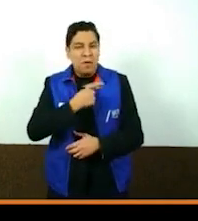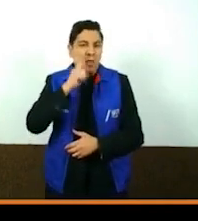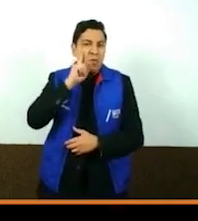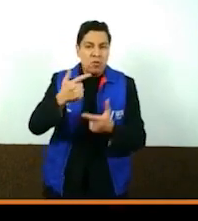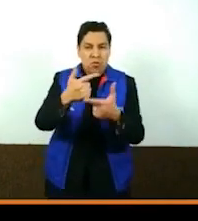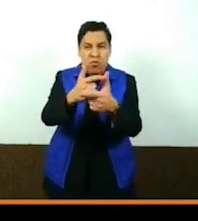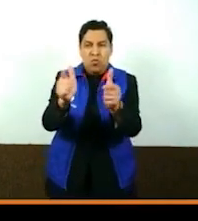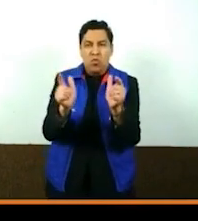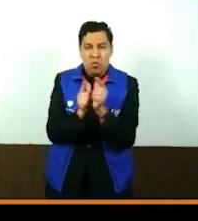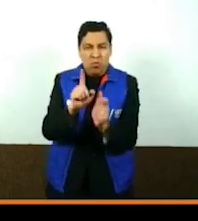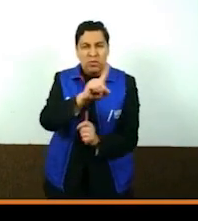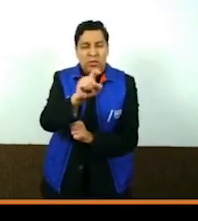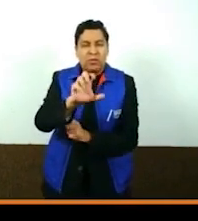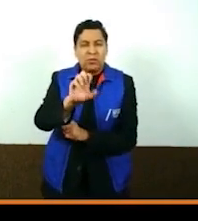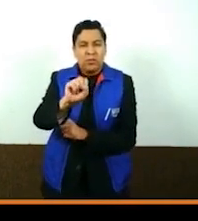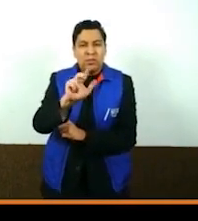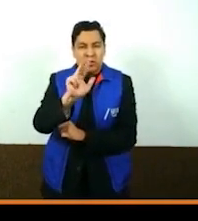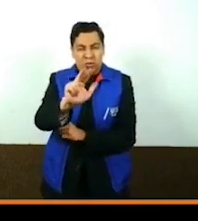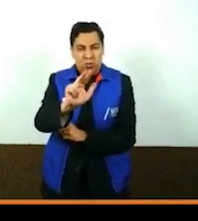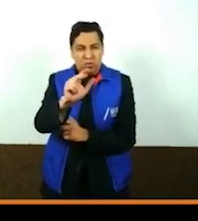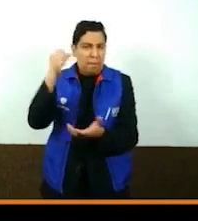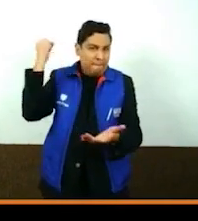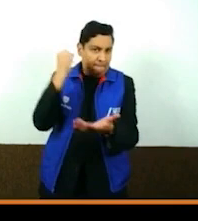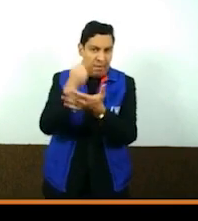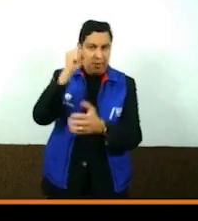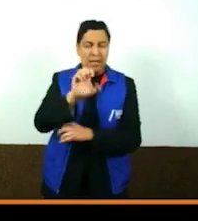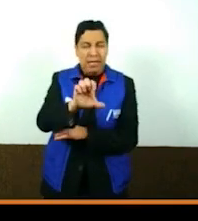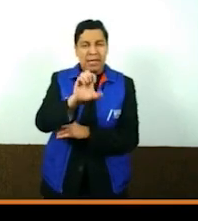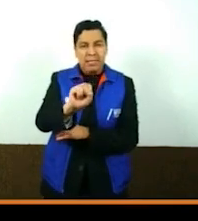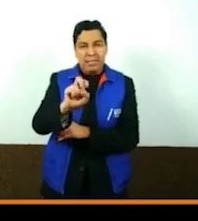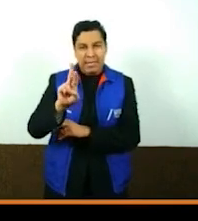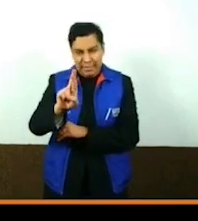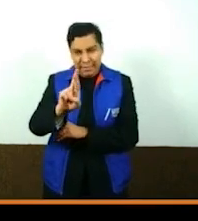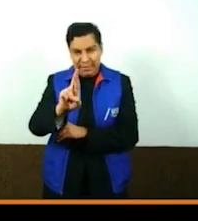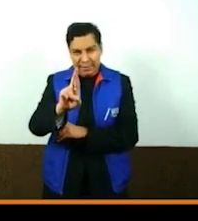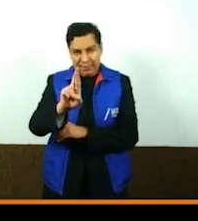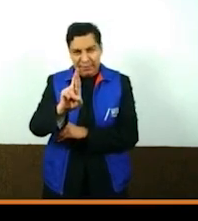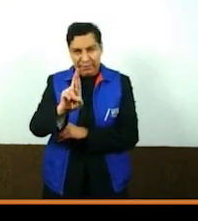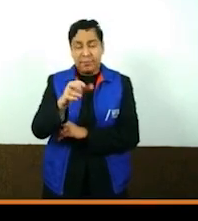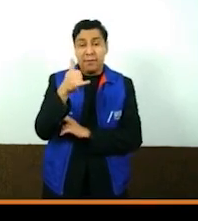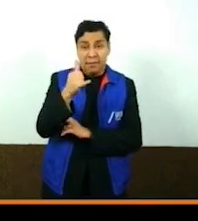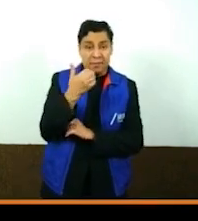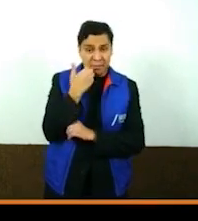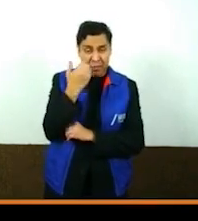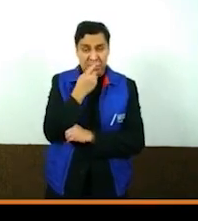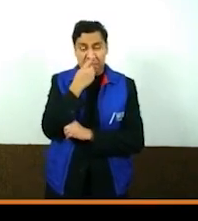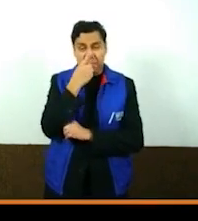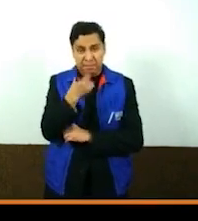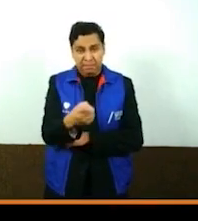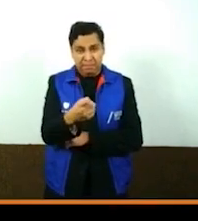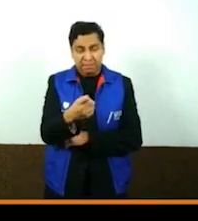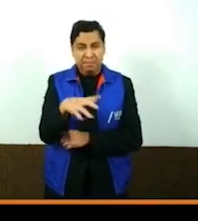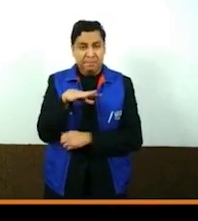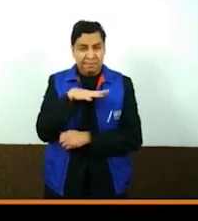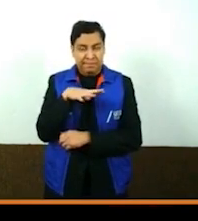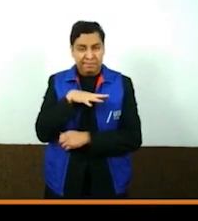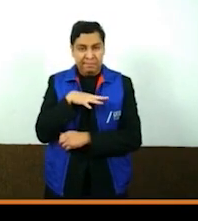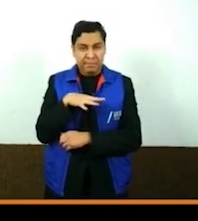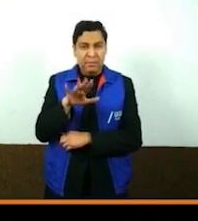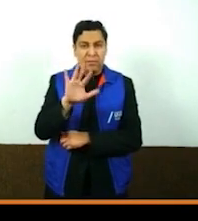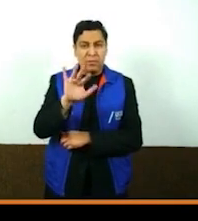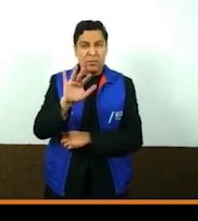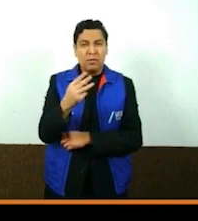el grupo de 168 consultores acreditados. Y quiero comentarles que tenemos